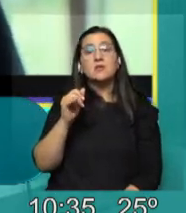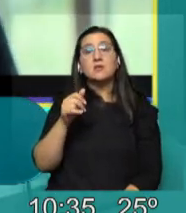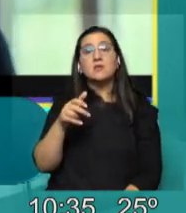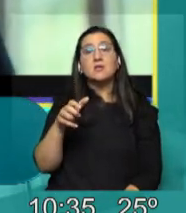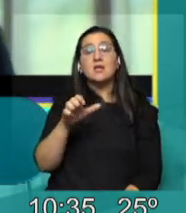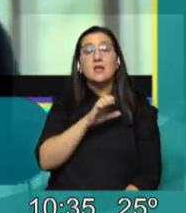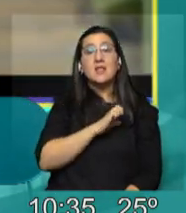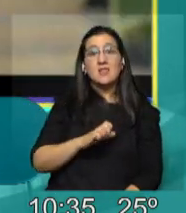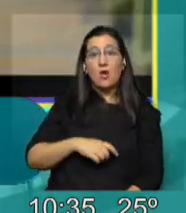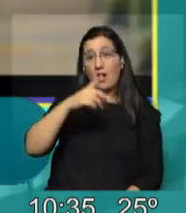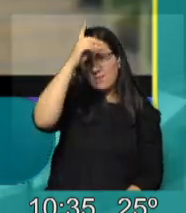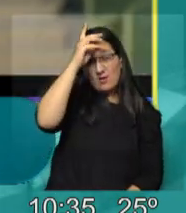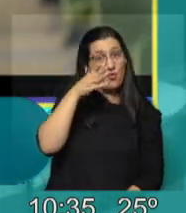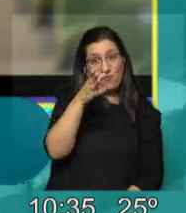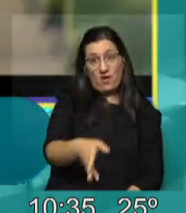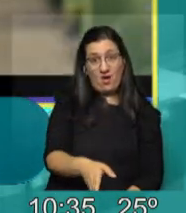Son ciudades